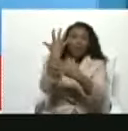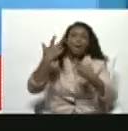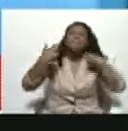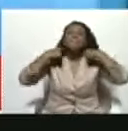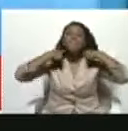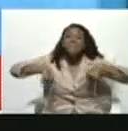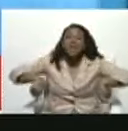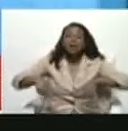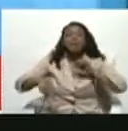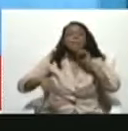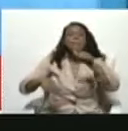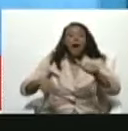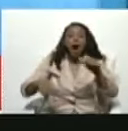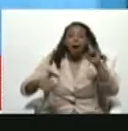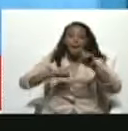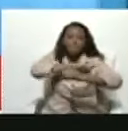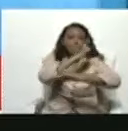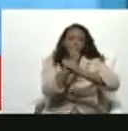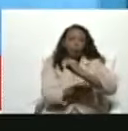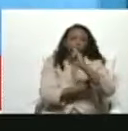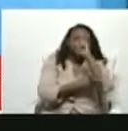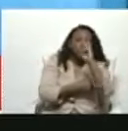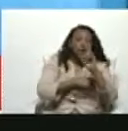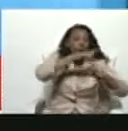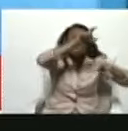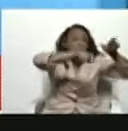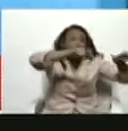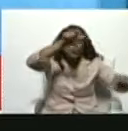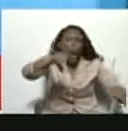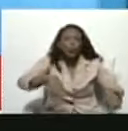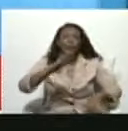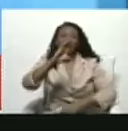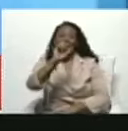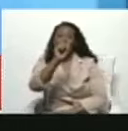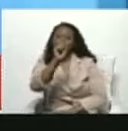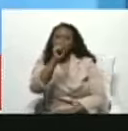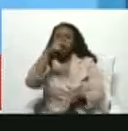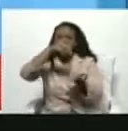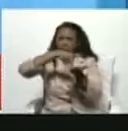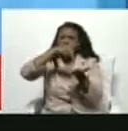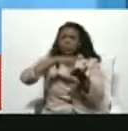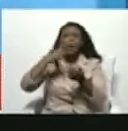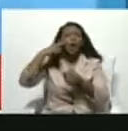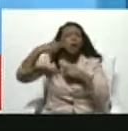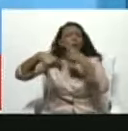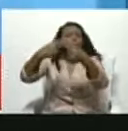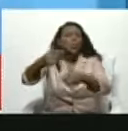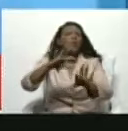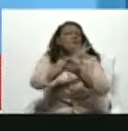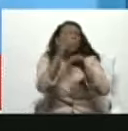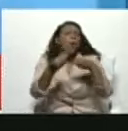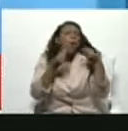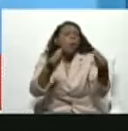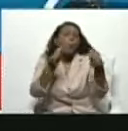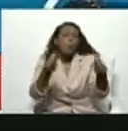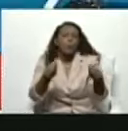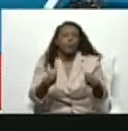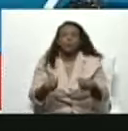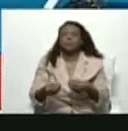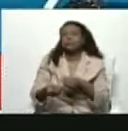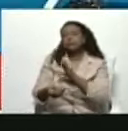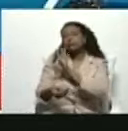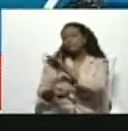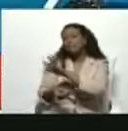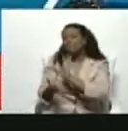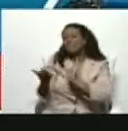poder el mal. Exactamente. ¿La población de Cata participa en esta tradición y de qué forma?